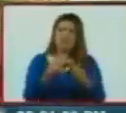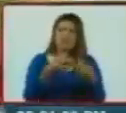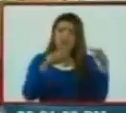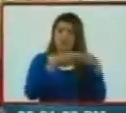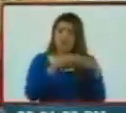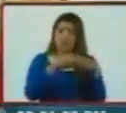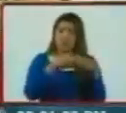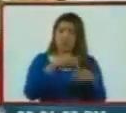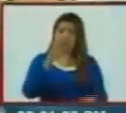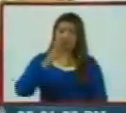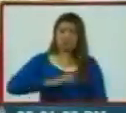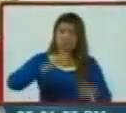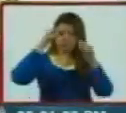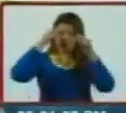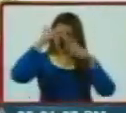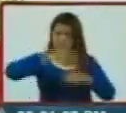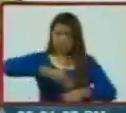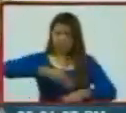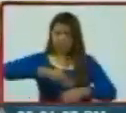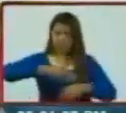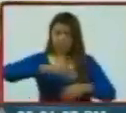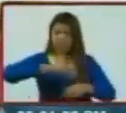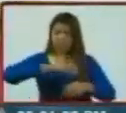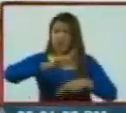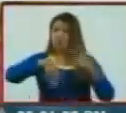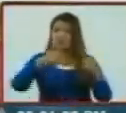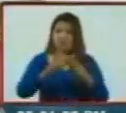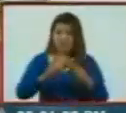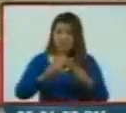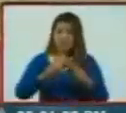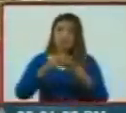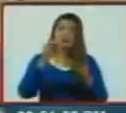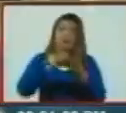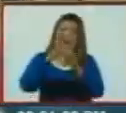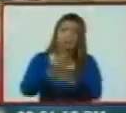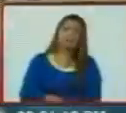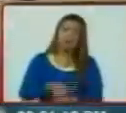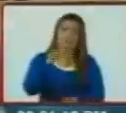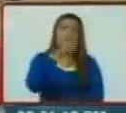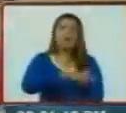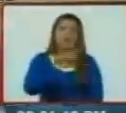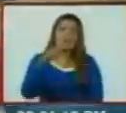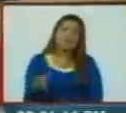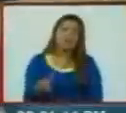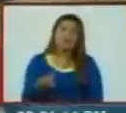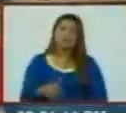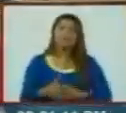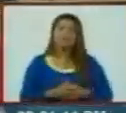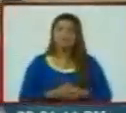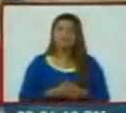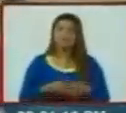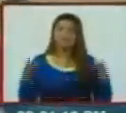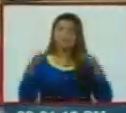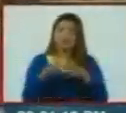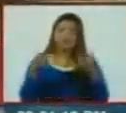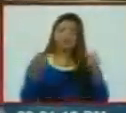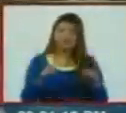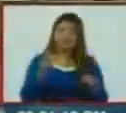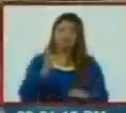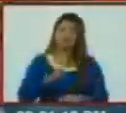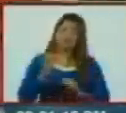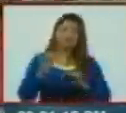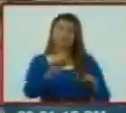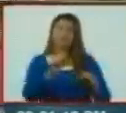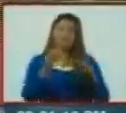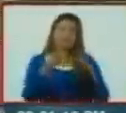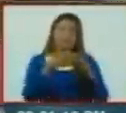Nacional Bolivariana saldrá nunca más a reprimir al pueblo. También la fuerza motorizada se pronunció para rechazar este nuevo